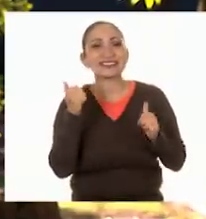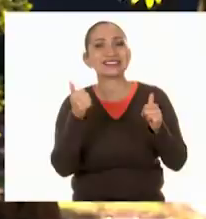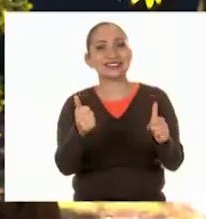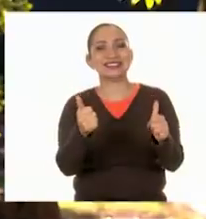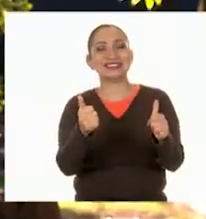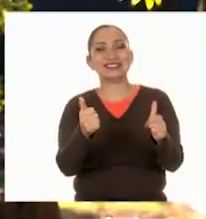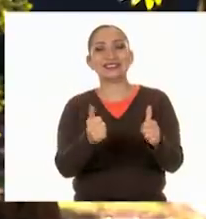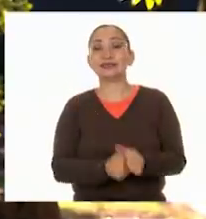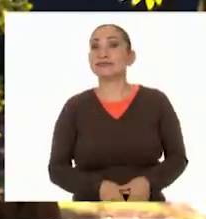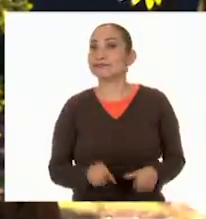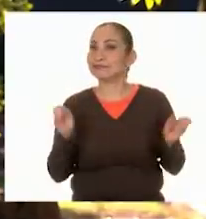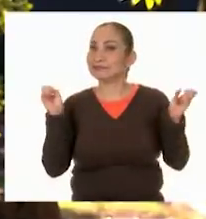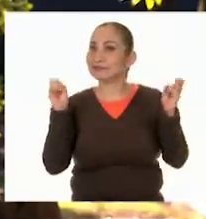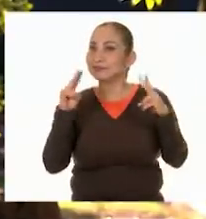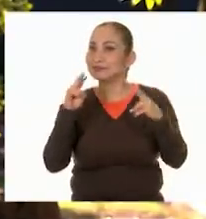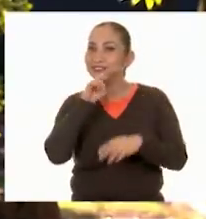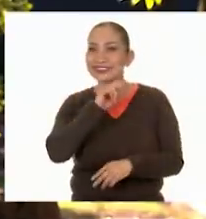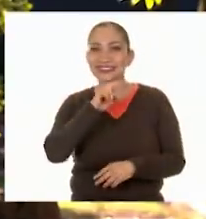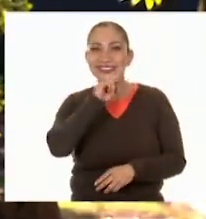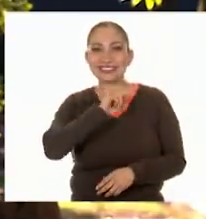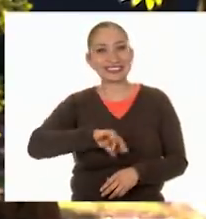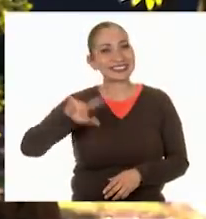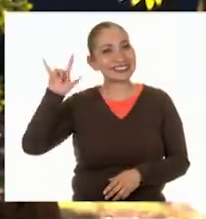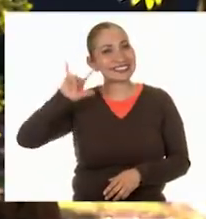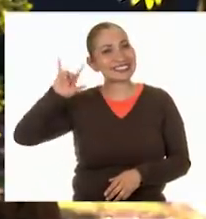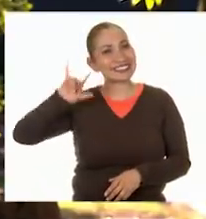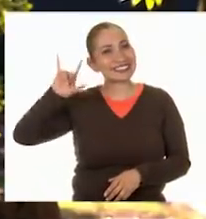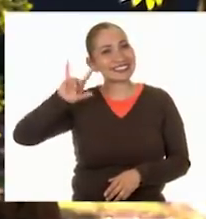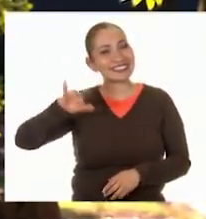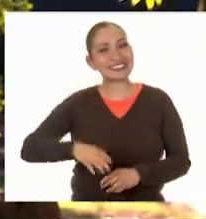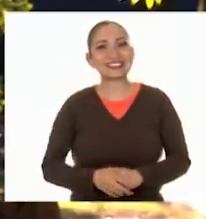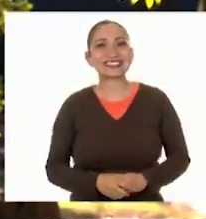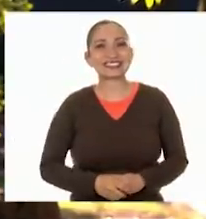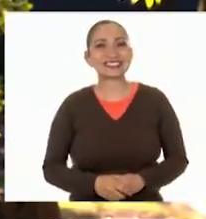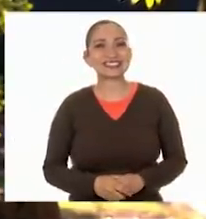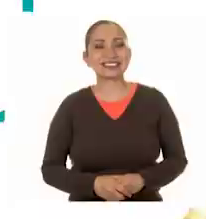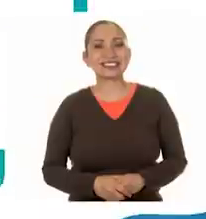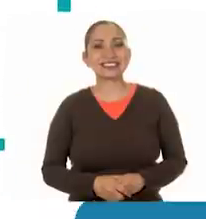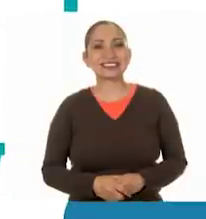¡Muy bien! ¡Nos vemos pronto!